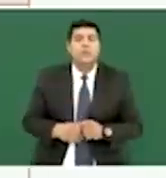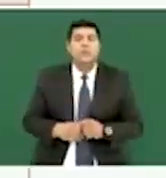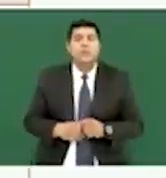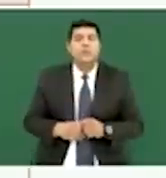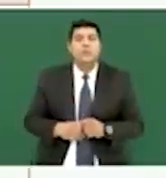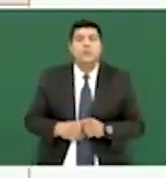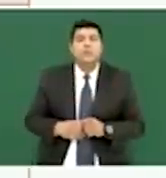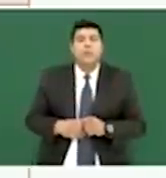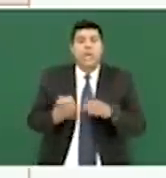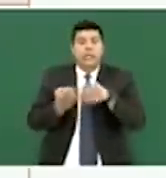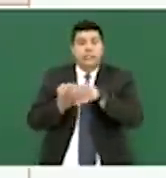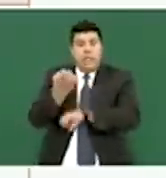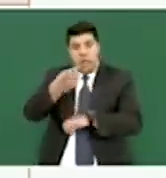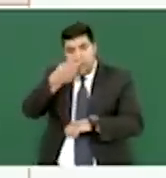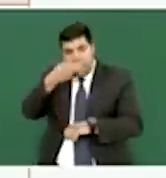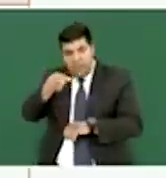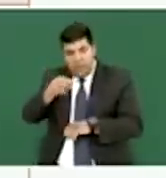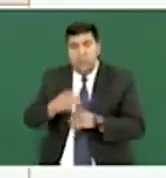el Estado de México,